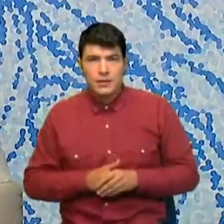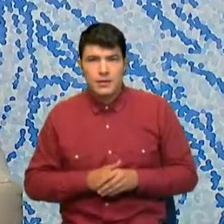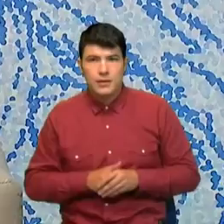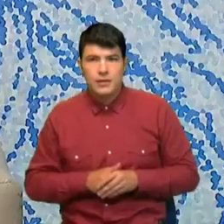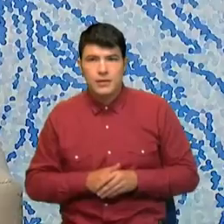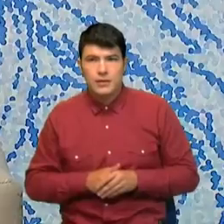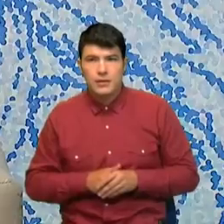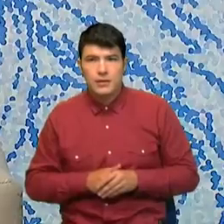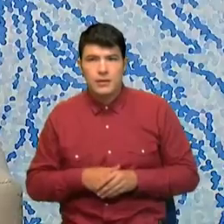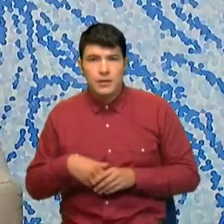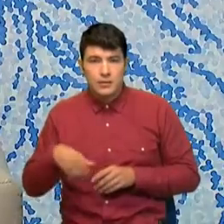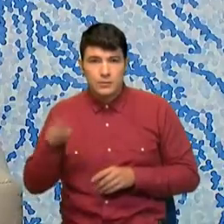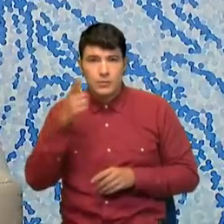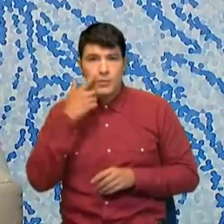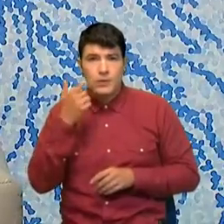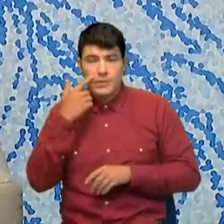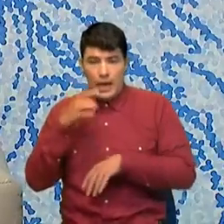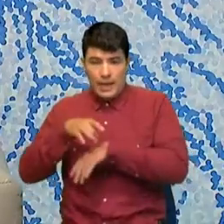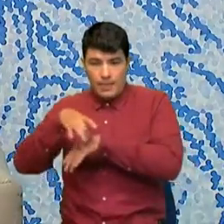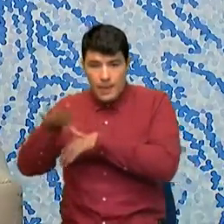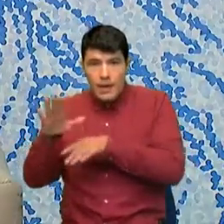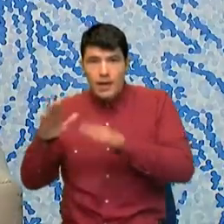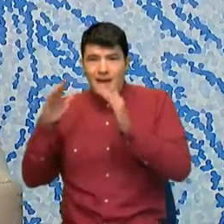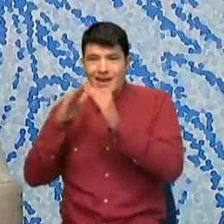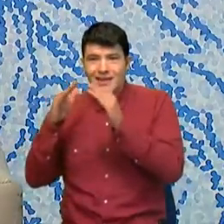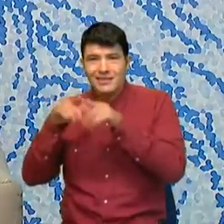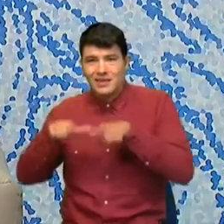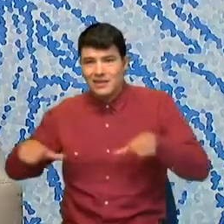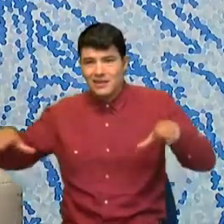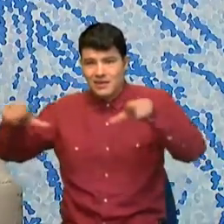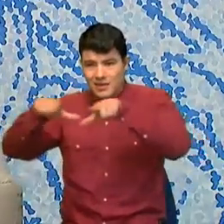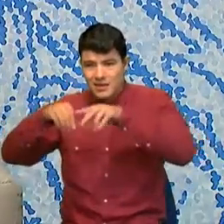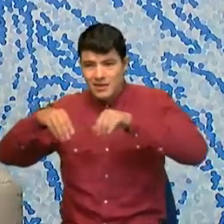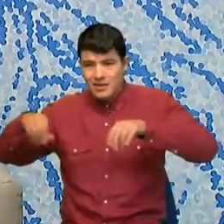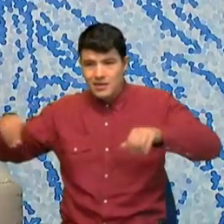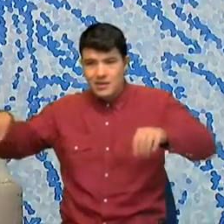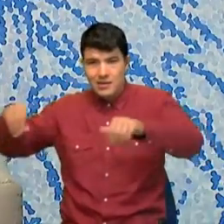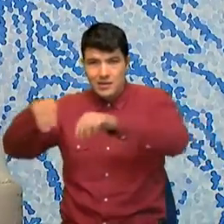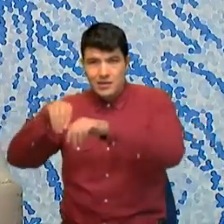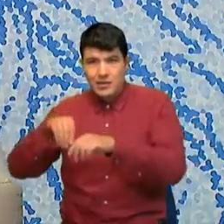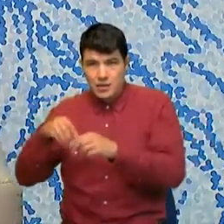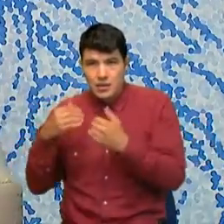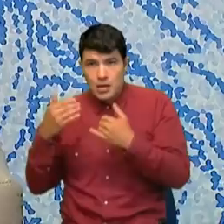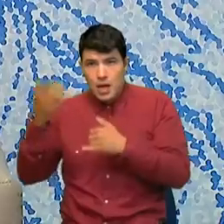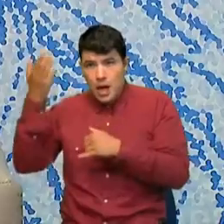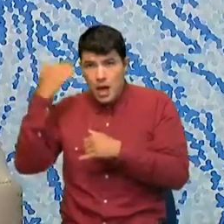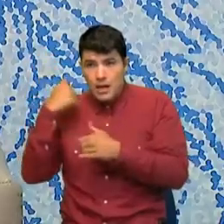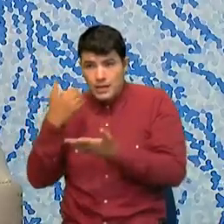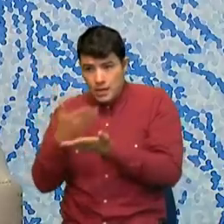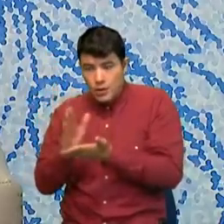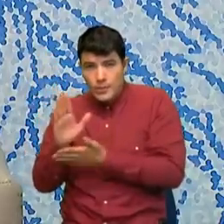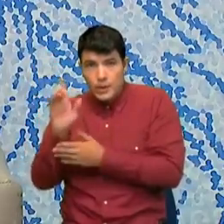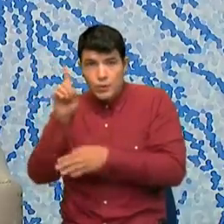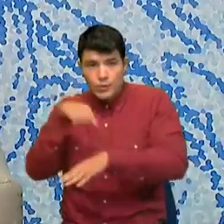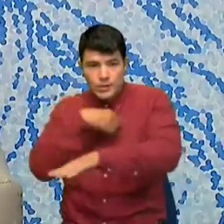Él dejó una casa lote que la valoró catastral de 1.200.000.